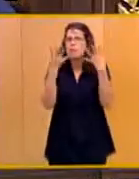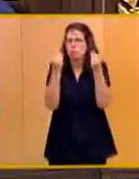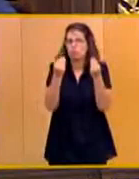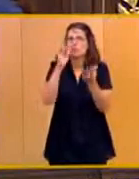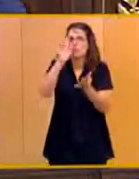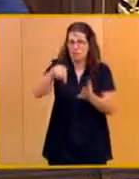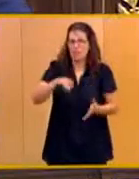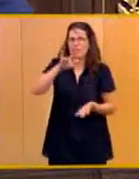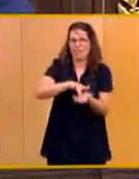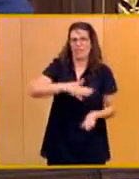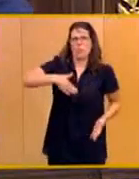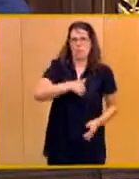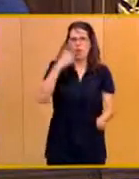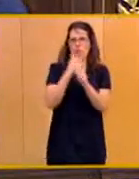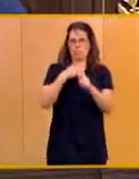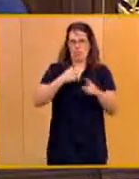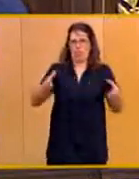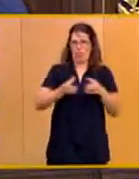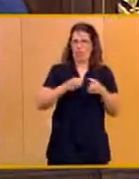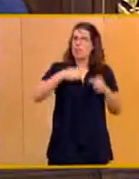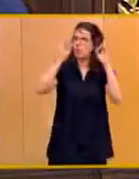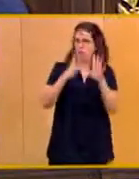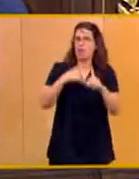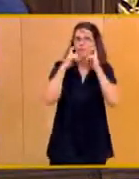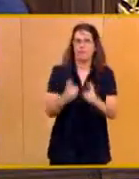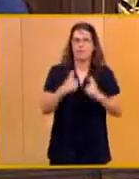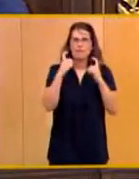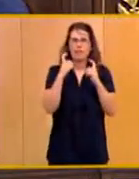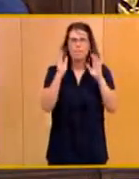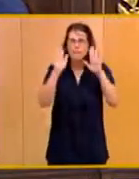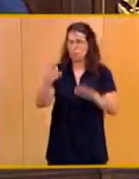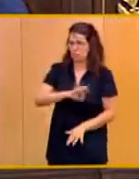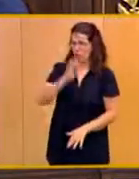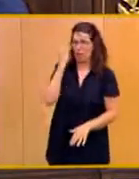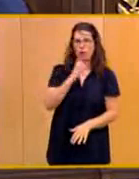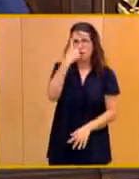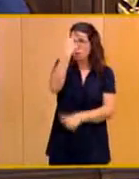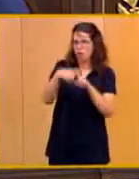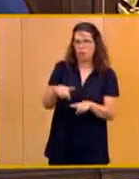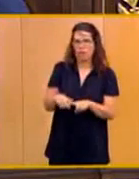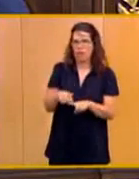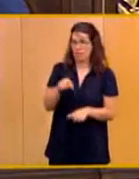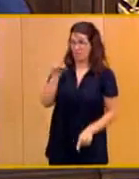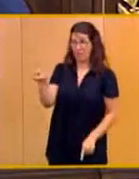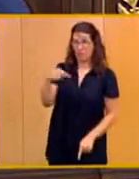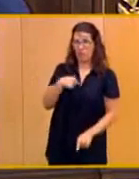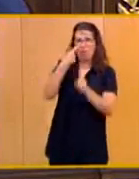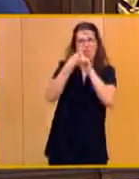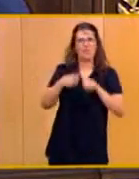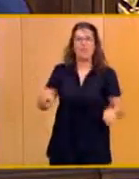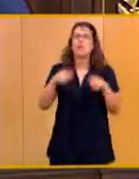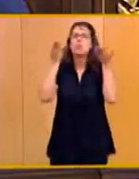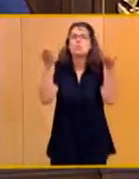señor Rajoy, hay algo que nos diferencia a usted y a mí. No